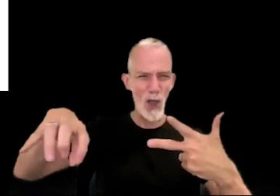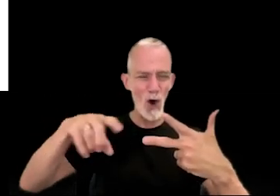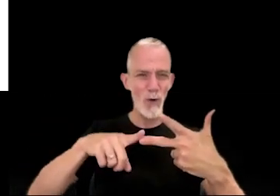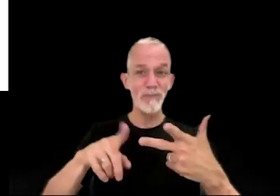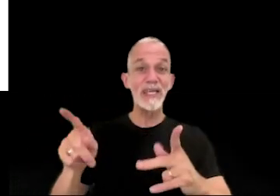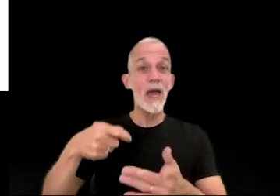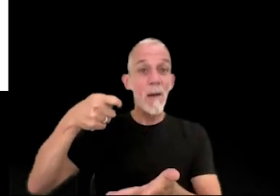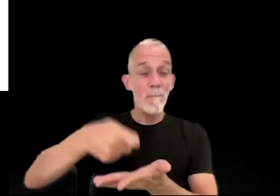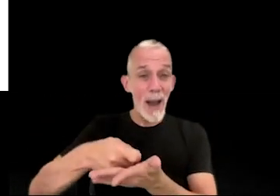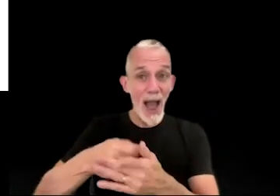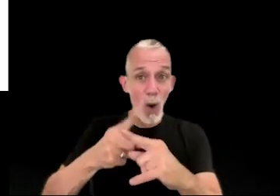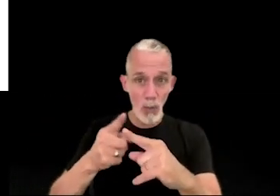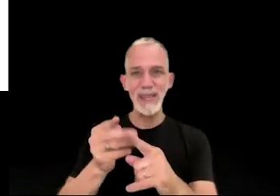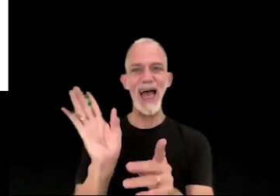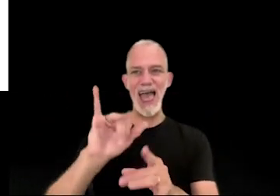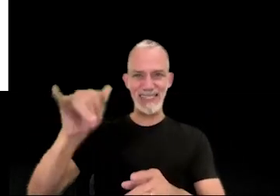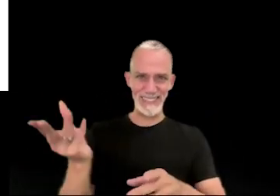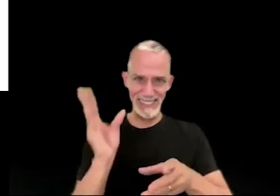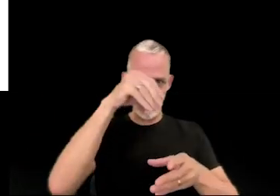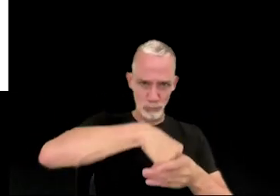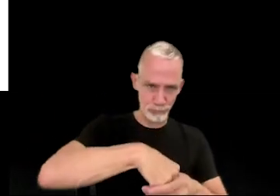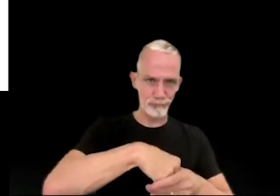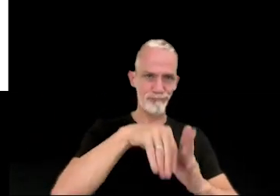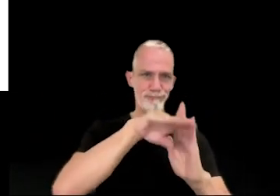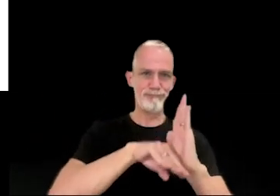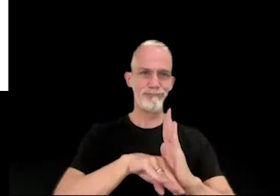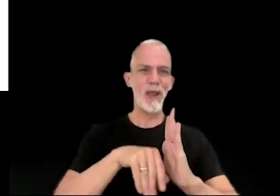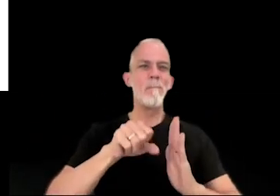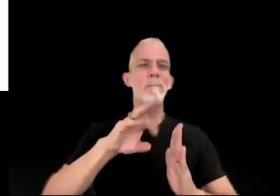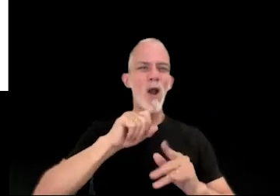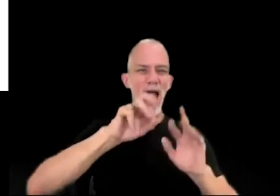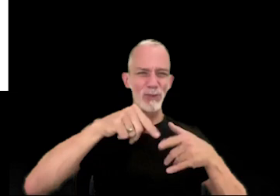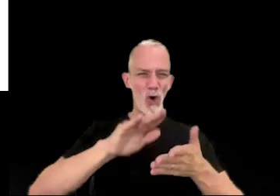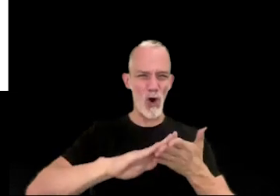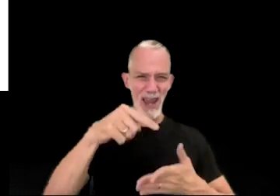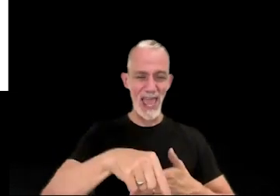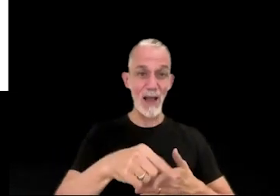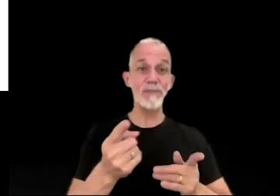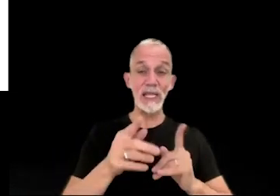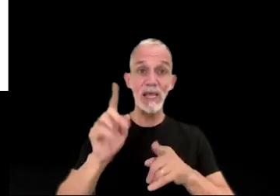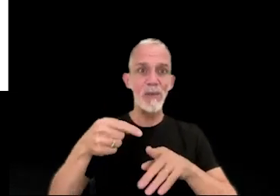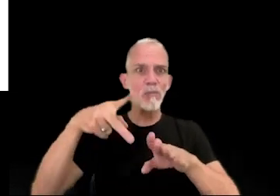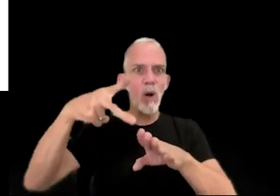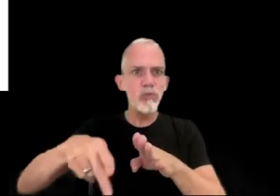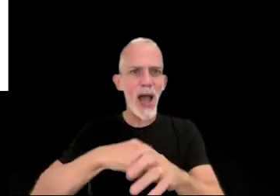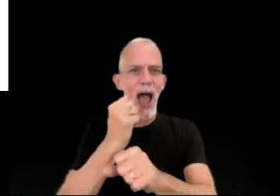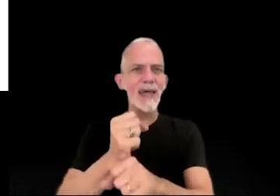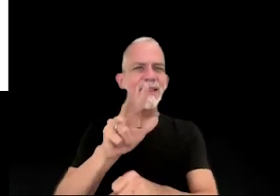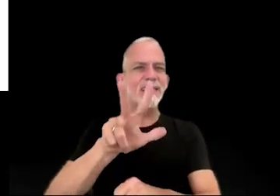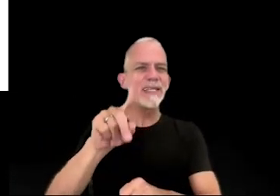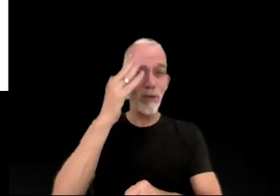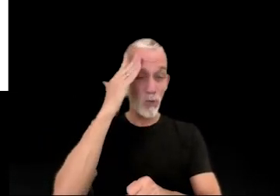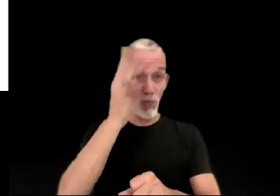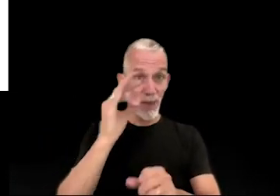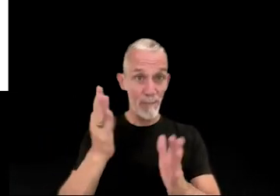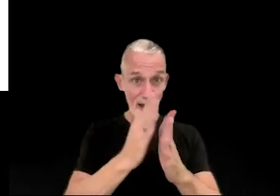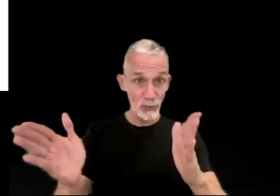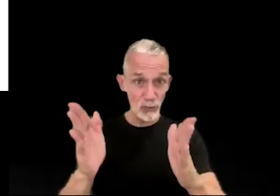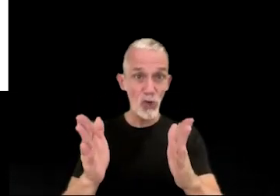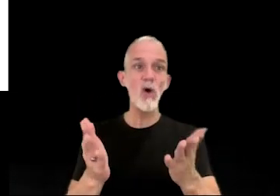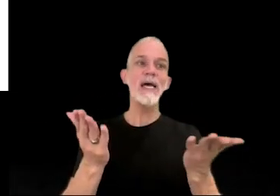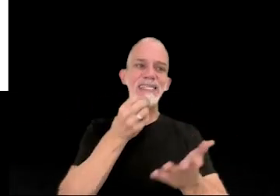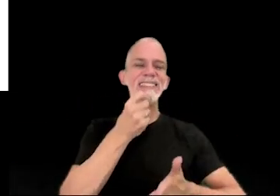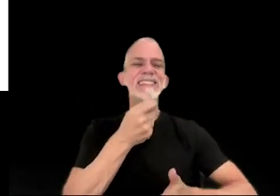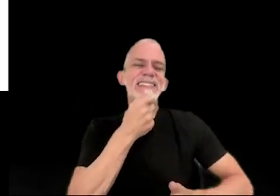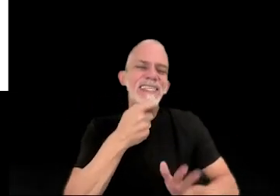cuenta sí se pueden regularizar dentro de la moratoria, como así también aquellos tipos vencidos al 31/3, cuyas declaraciones